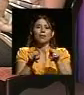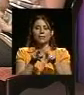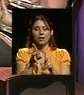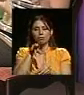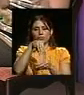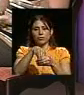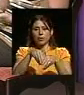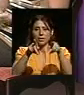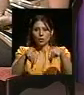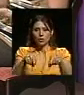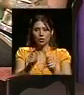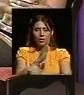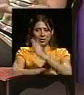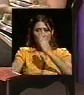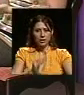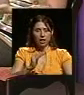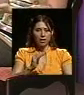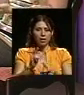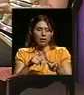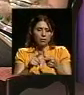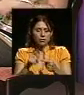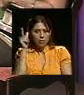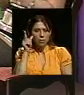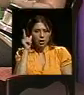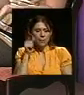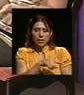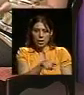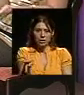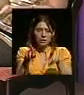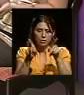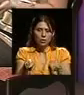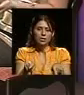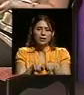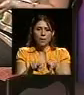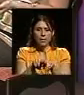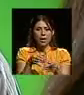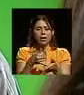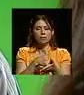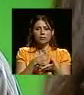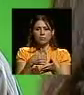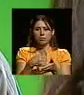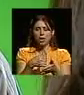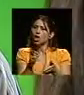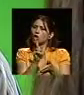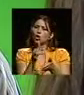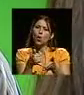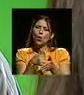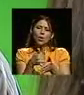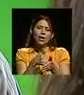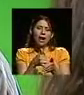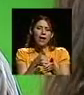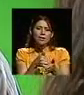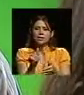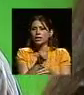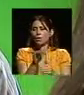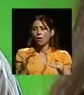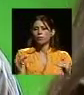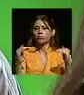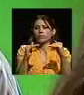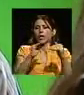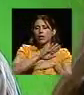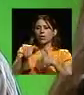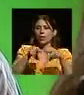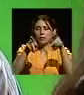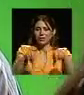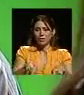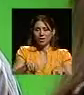discapacidad. Entonces, por supuesto que también ellos están siendo vulnerables y no vulnerables tal vez como el resto de la población, sino